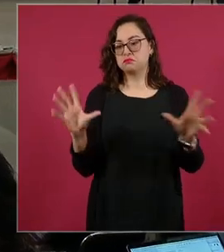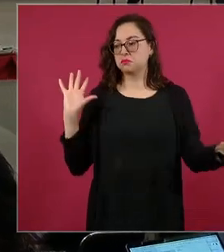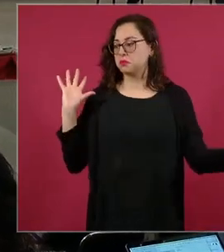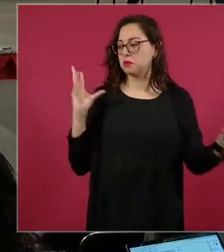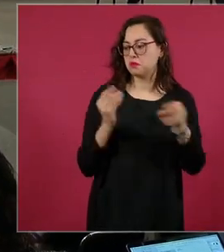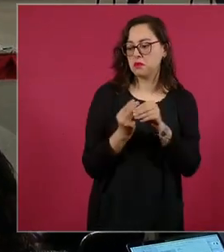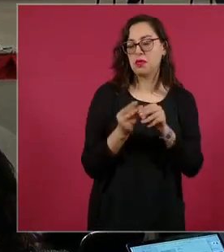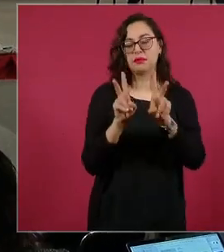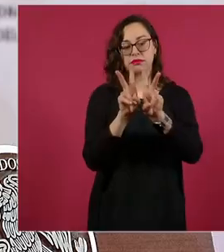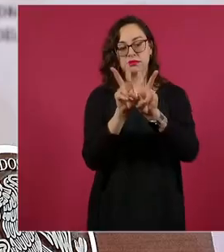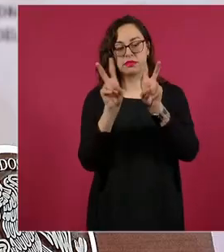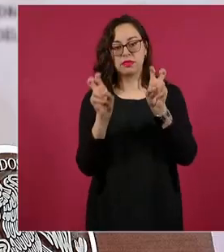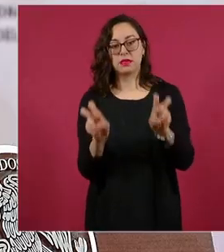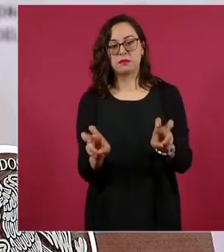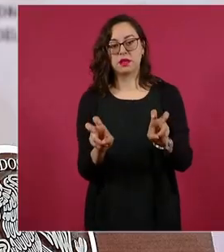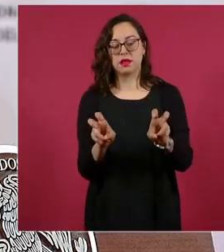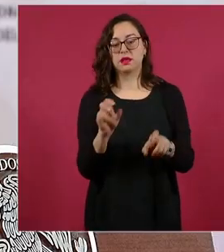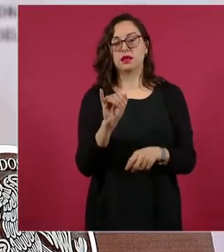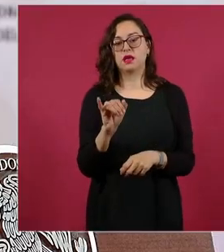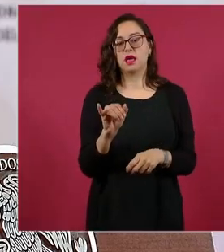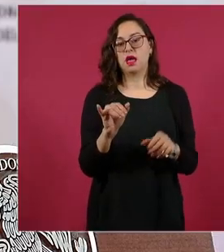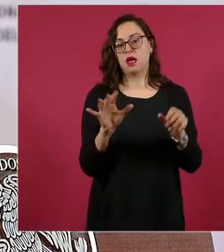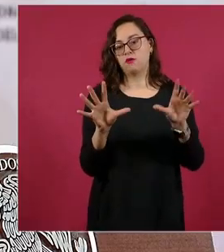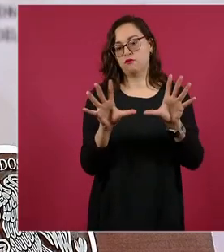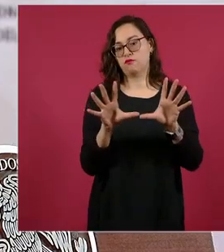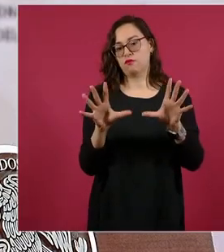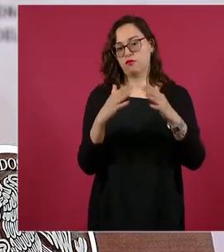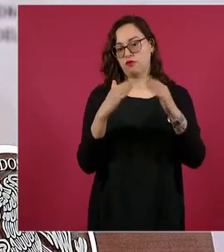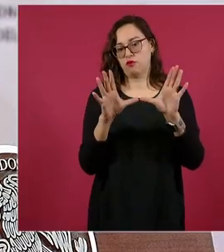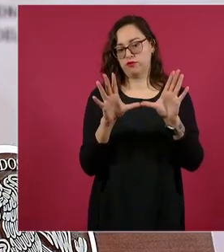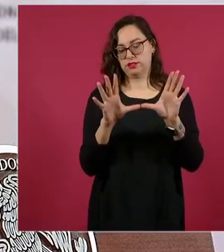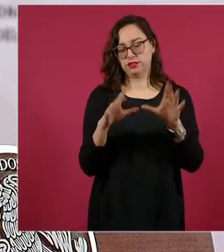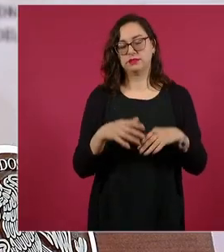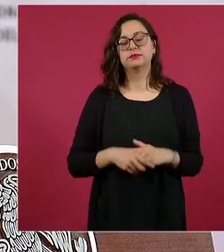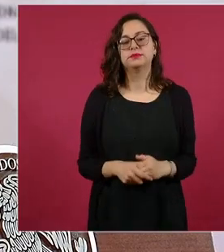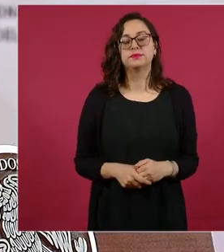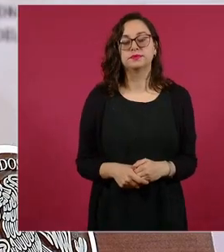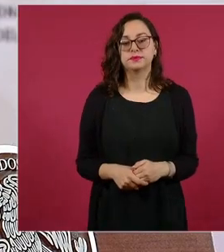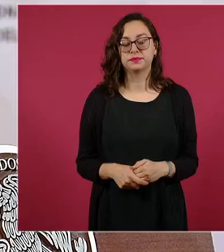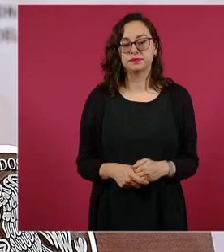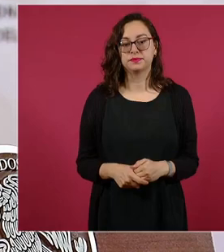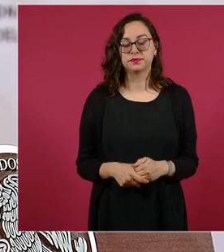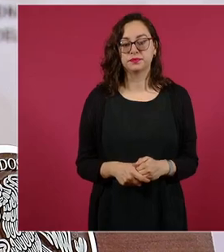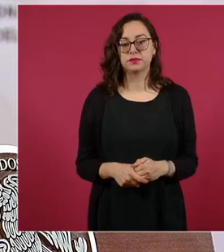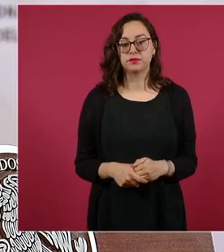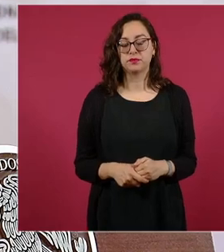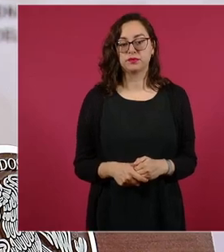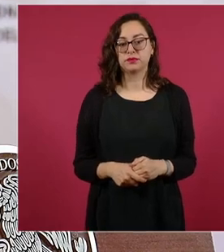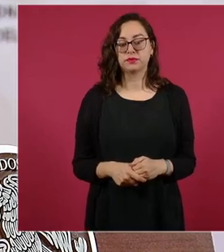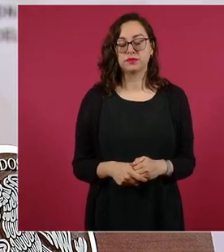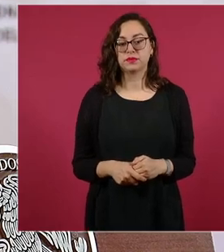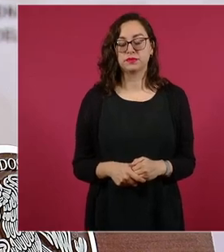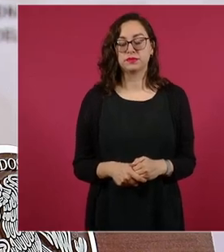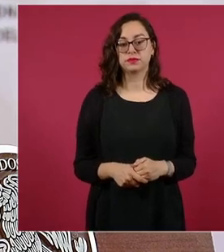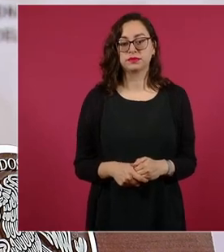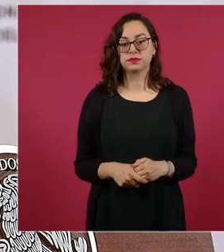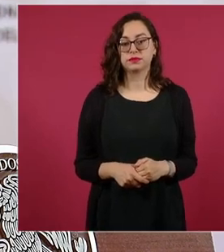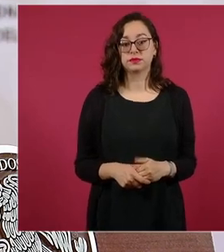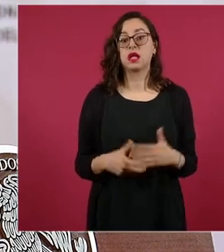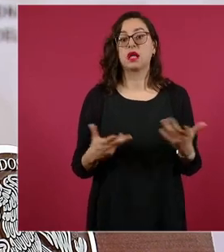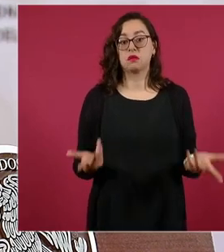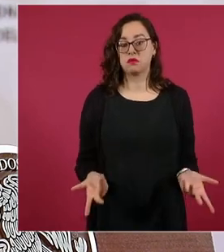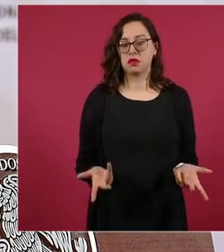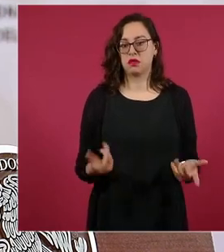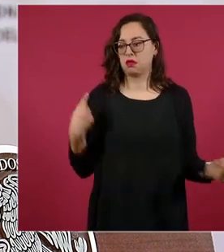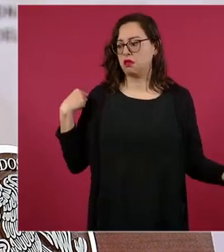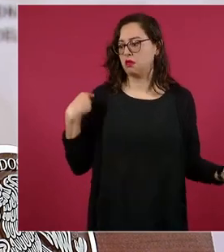de lo que hemos venido realizando en la actual administración del FOBISTE. Informaría yo acerca de cómo vamos a